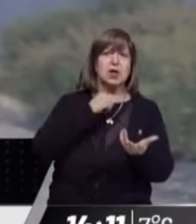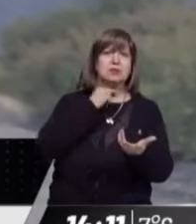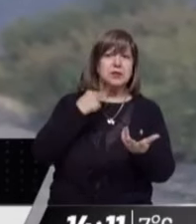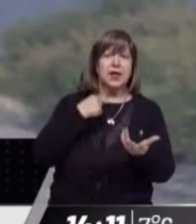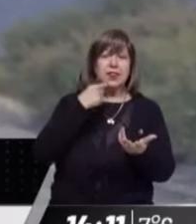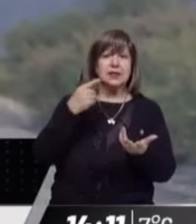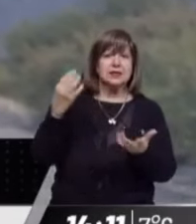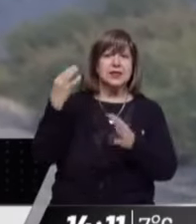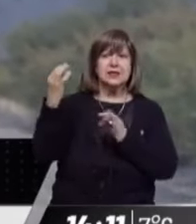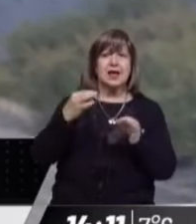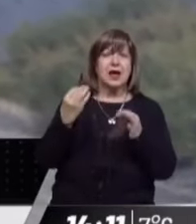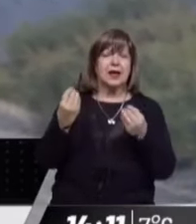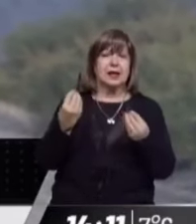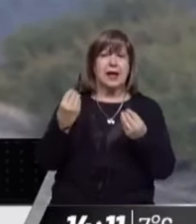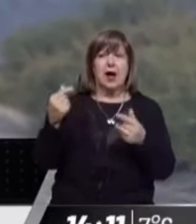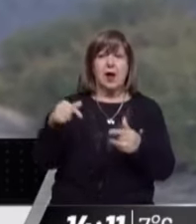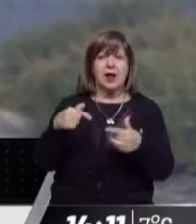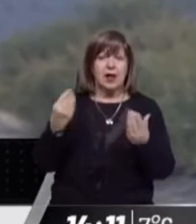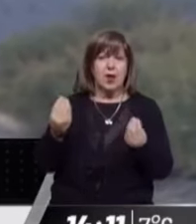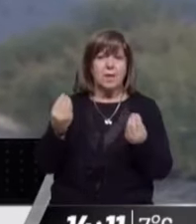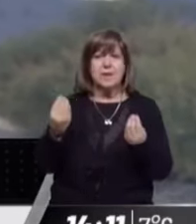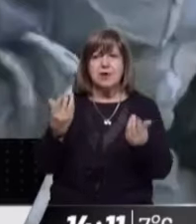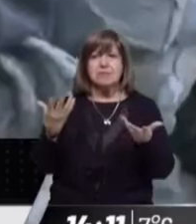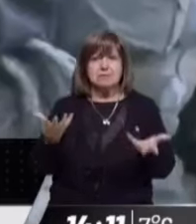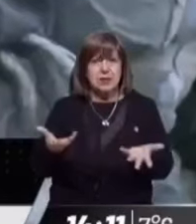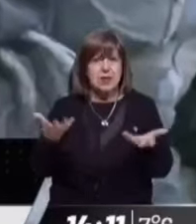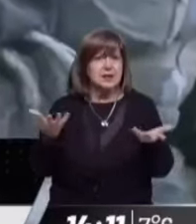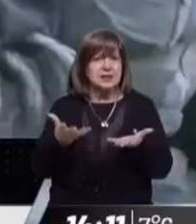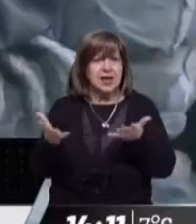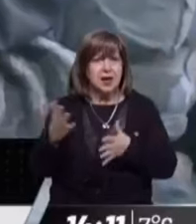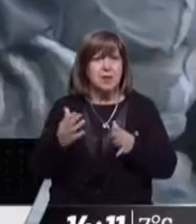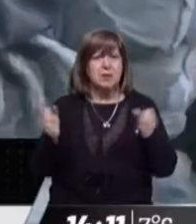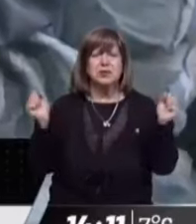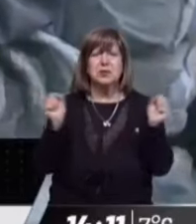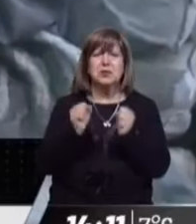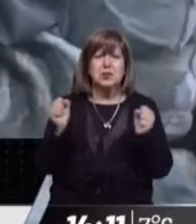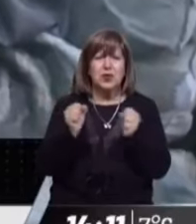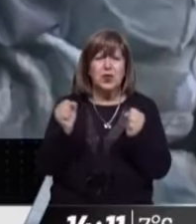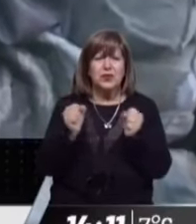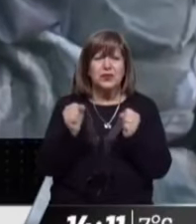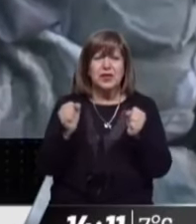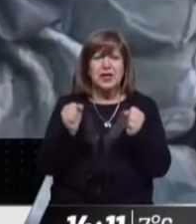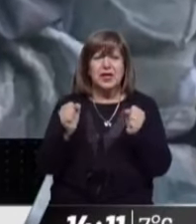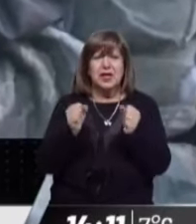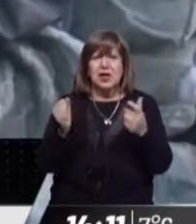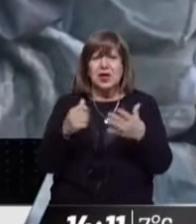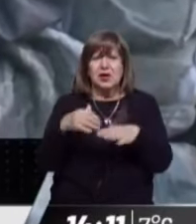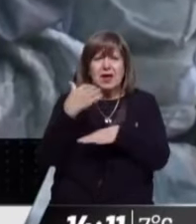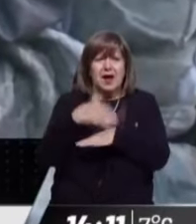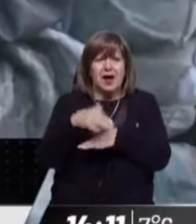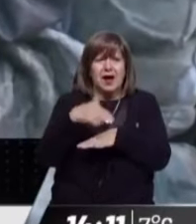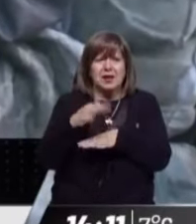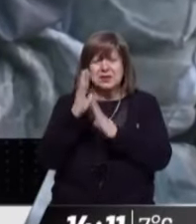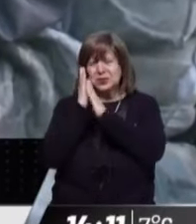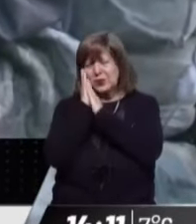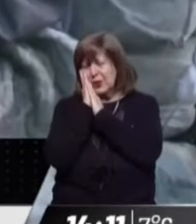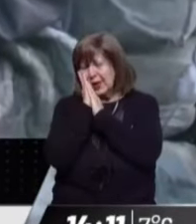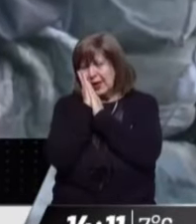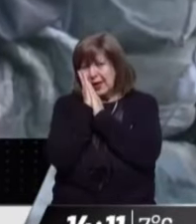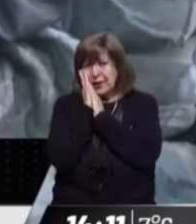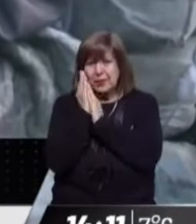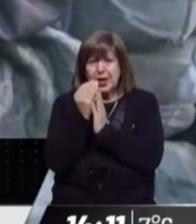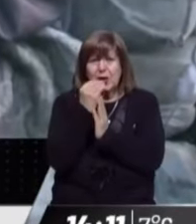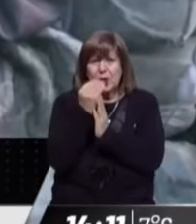el invierno hay que trabajar en conjunto para dar una una respuesta a la gran cantidad de personas que están en situación de